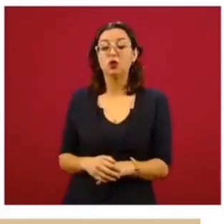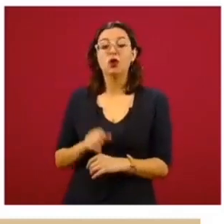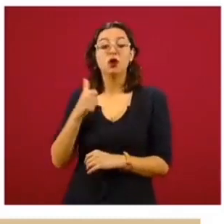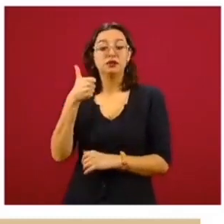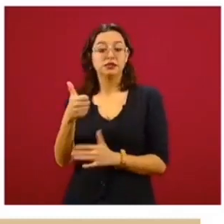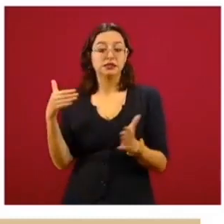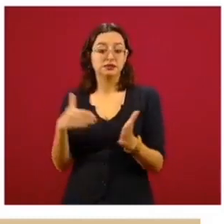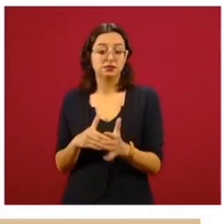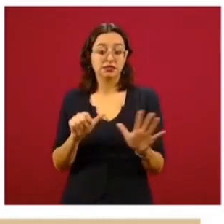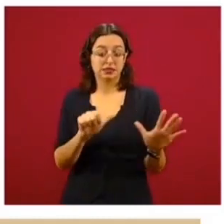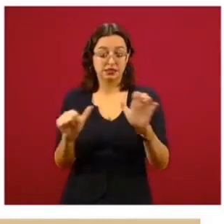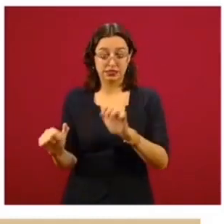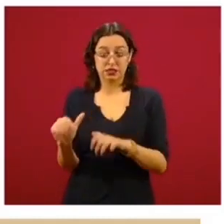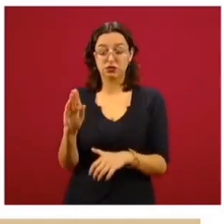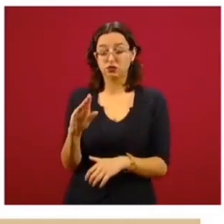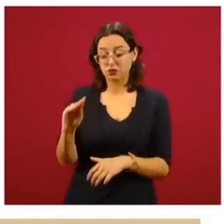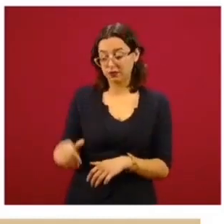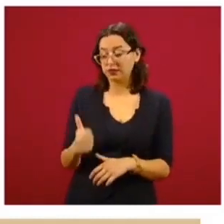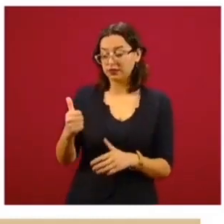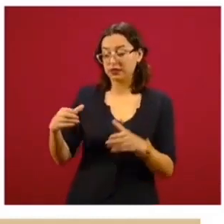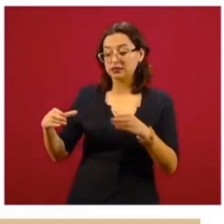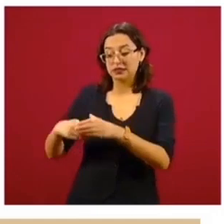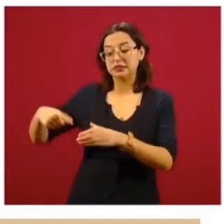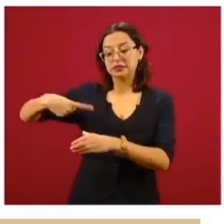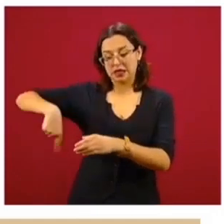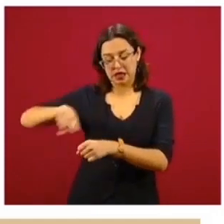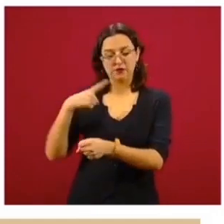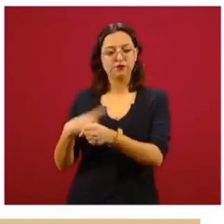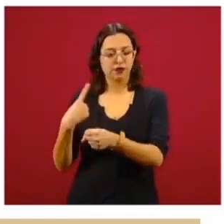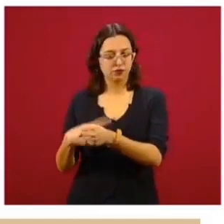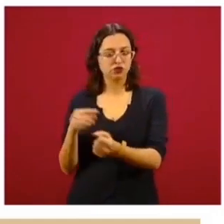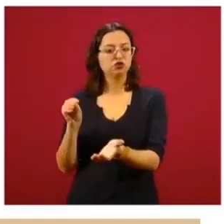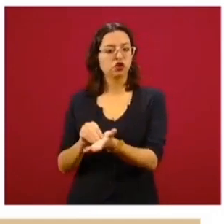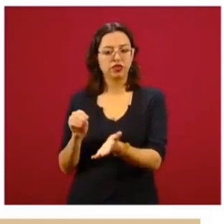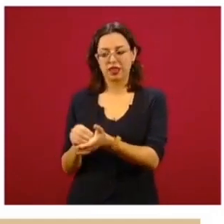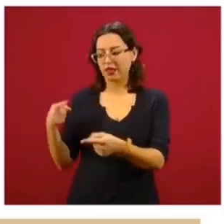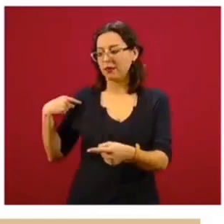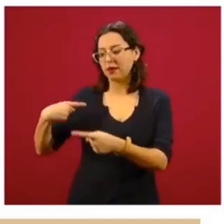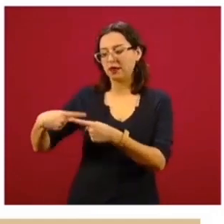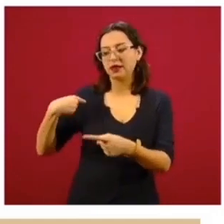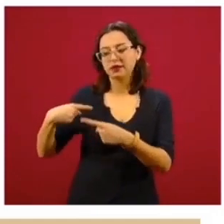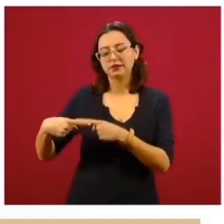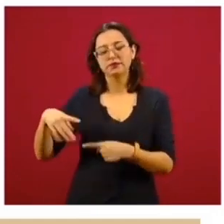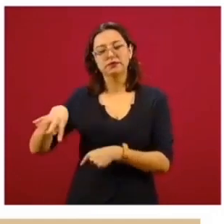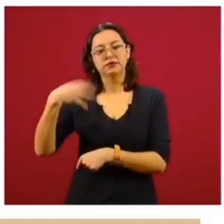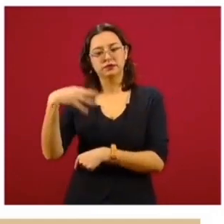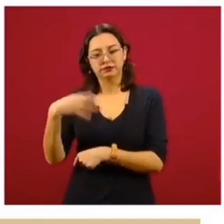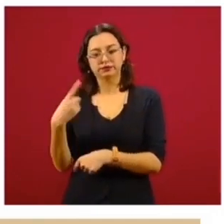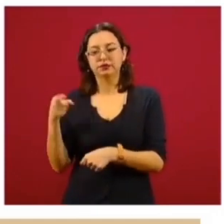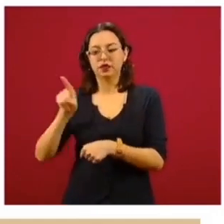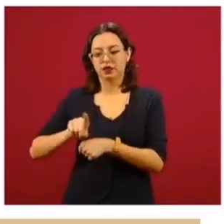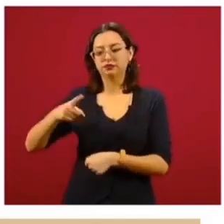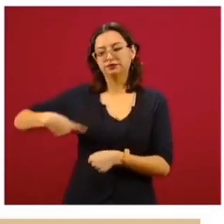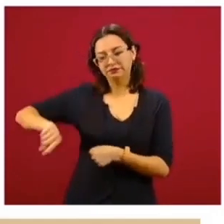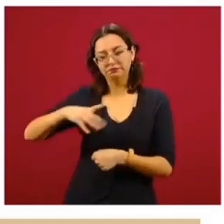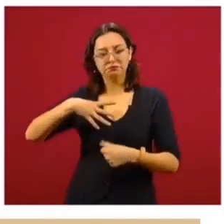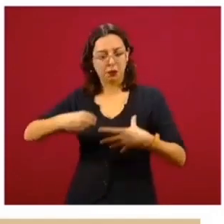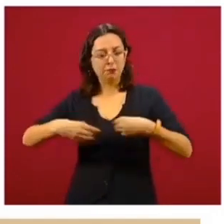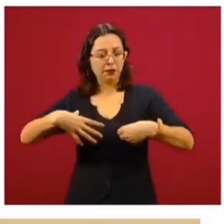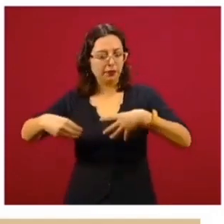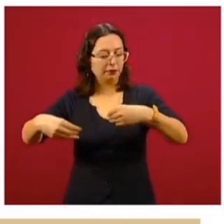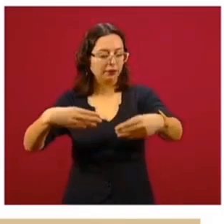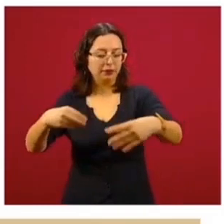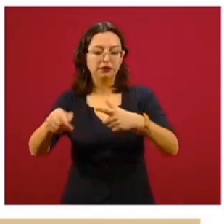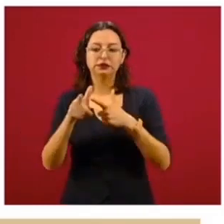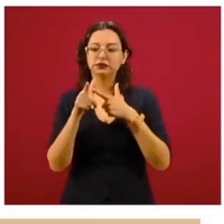696 son de los últimos 14 días y son por lo tanto en la parte activa de la epidemia